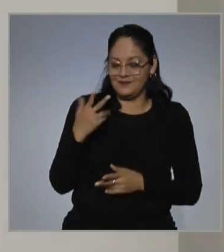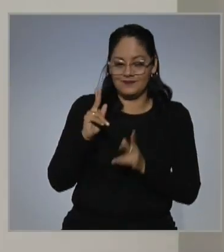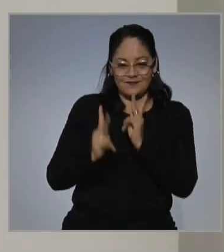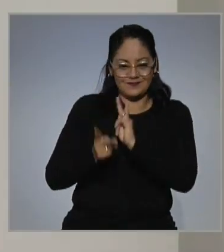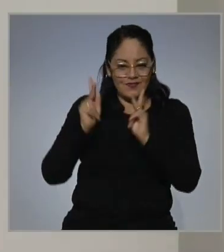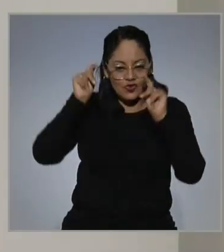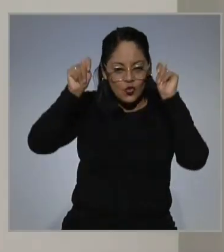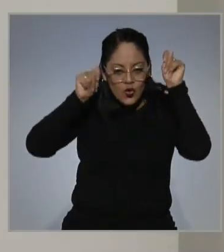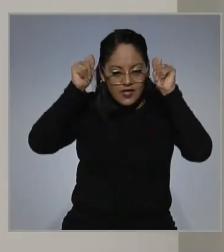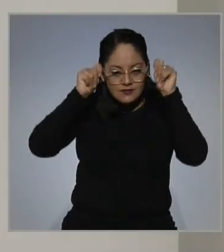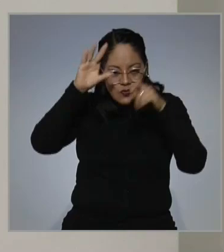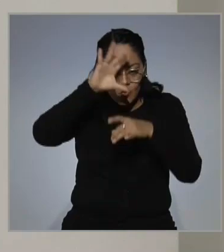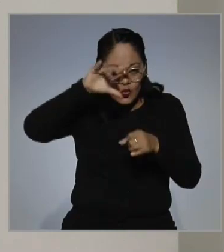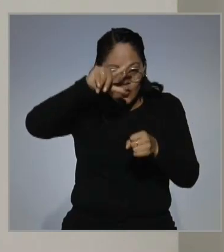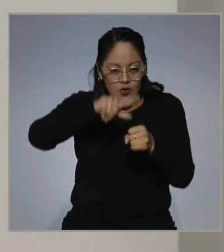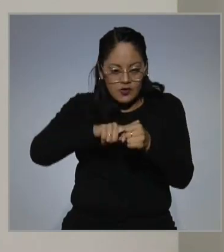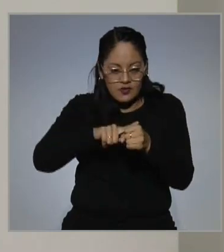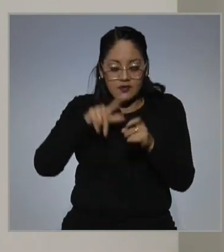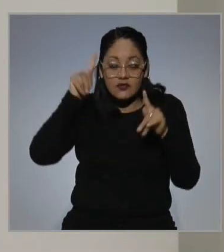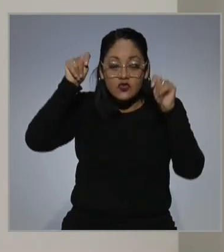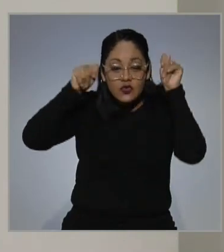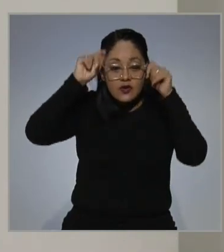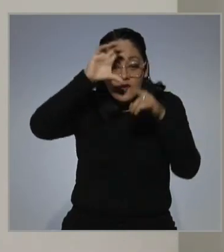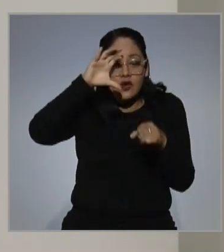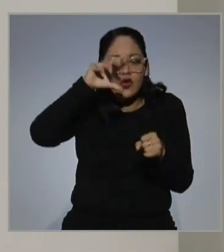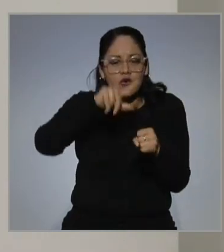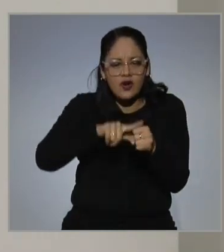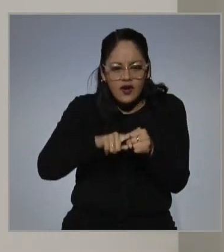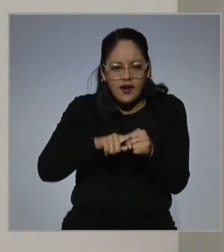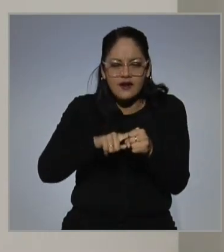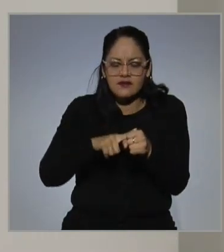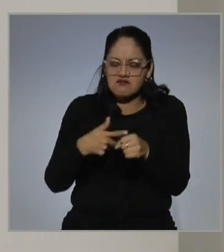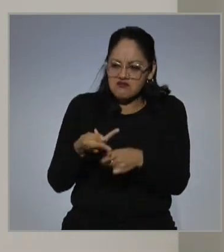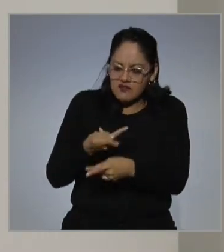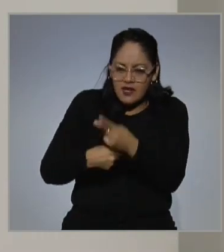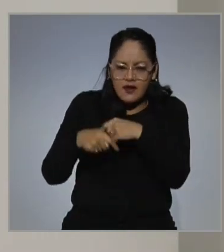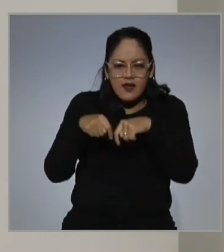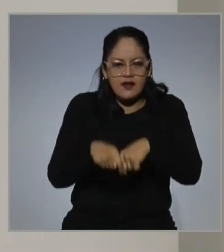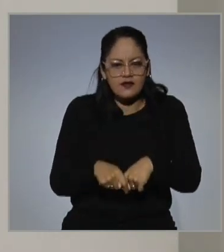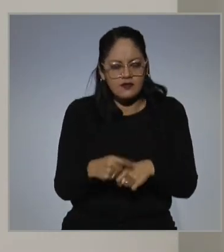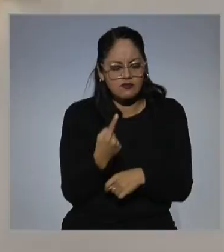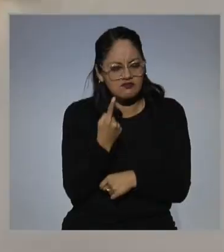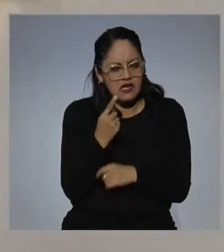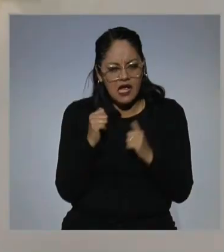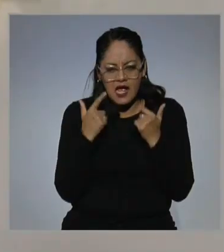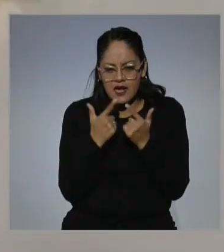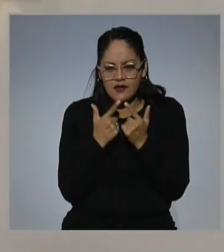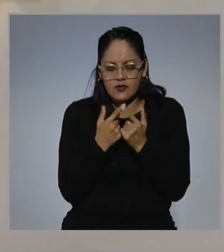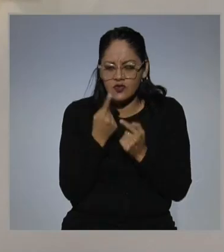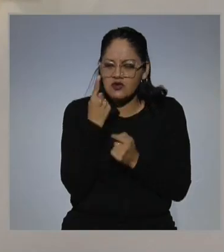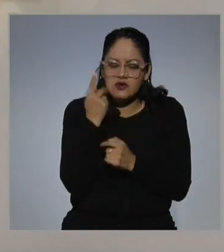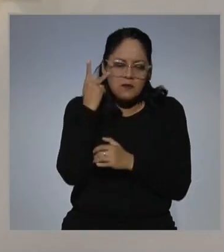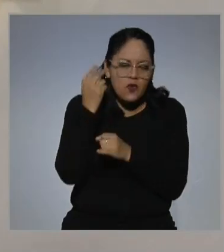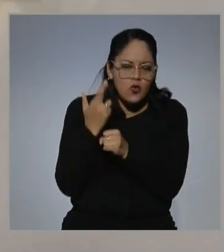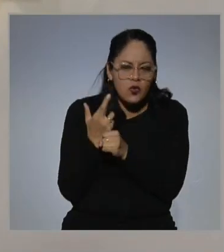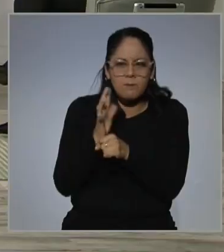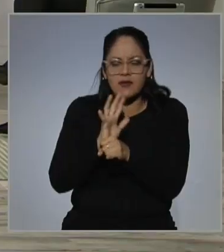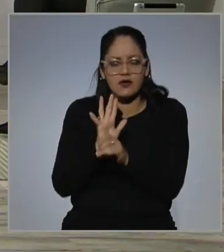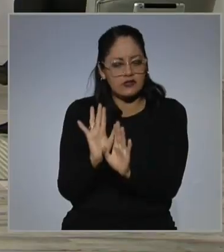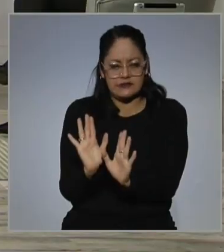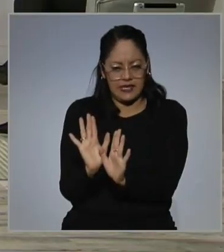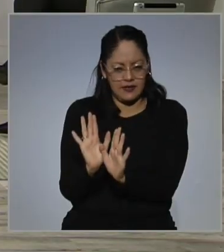cultural. El turismo cultural viene a buscar lo auténtico, no una producción,